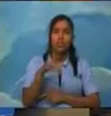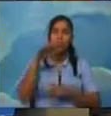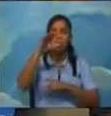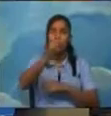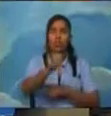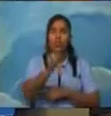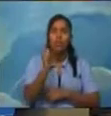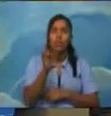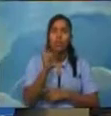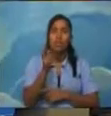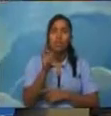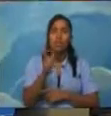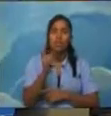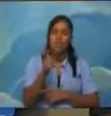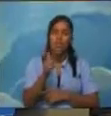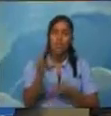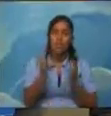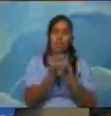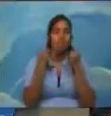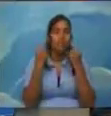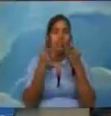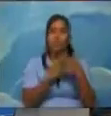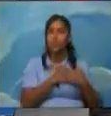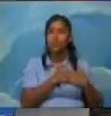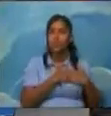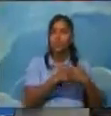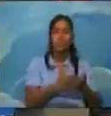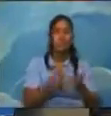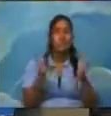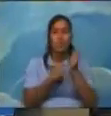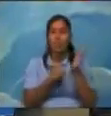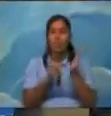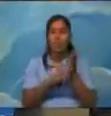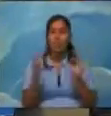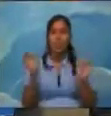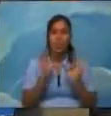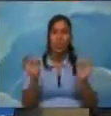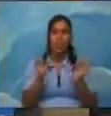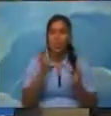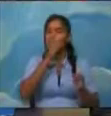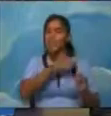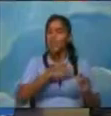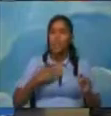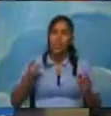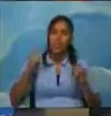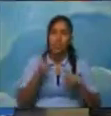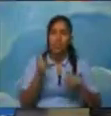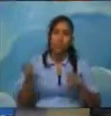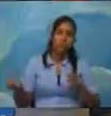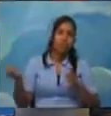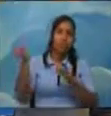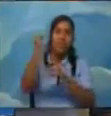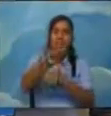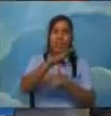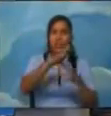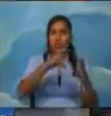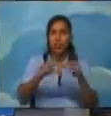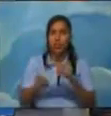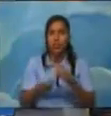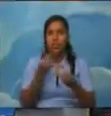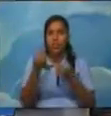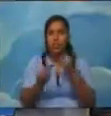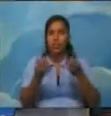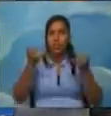el pasaje con mucho gusto, no nos debe nada, queremos que usted regrese a su tierra como hizo el